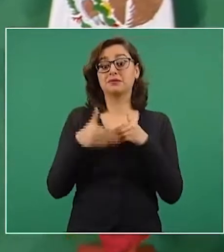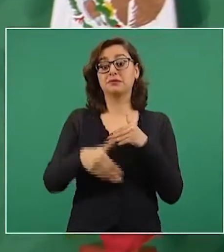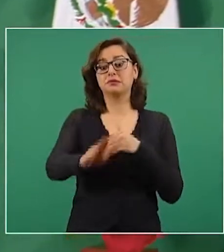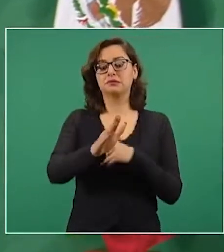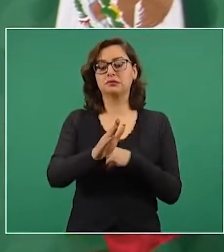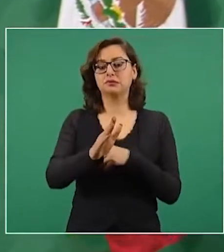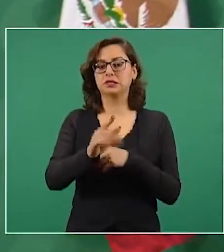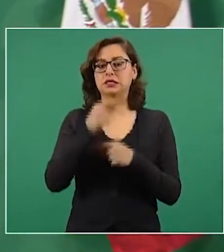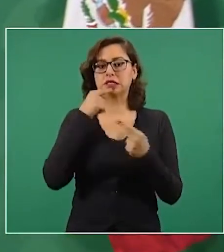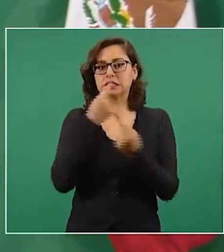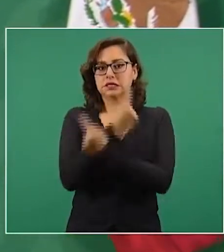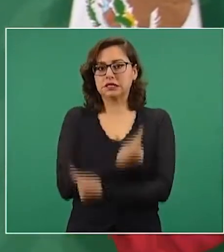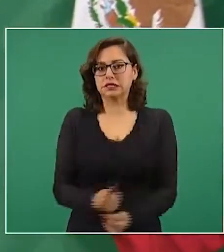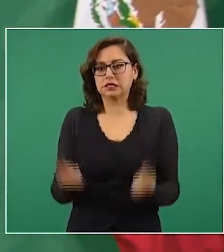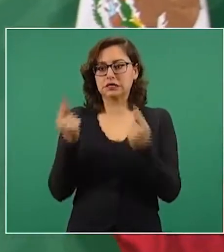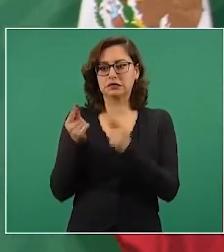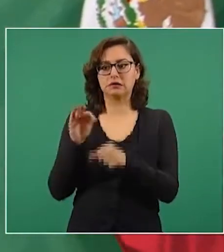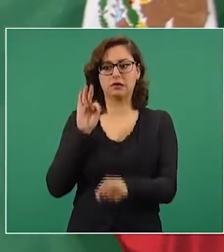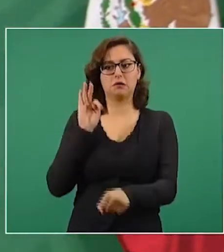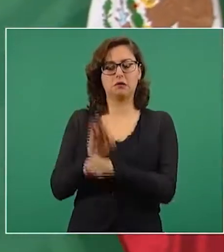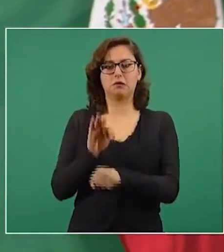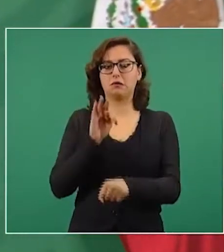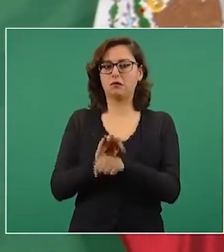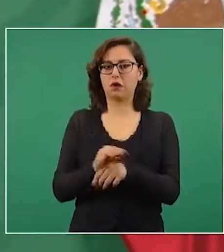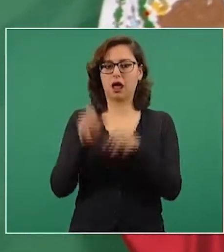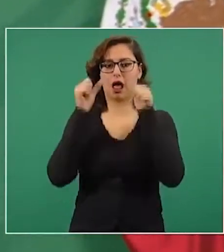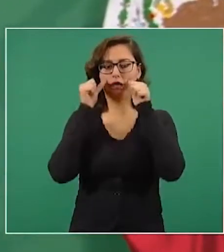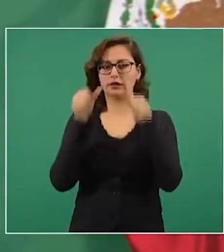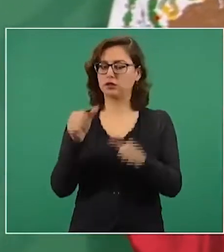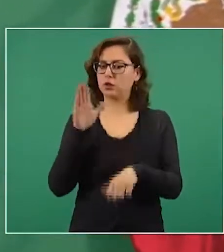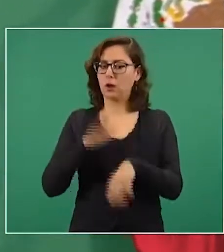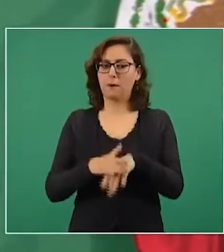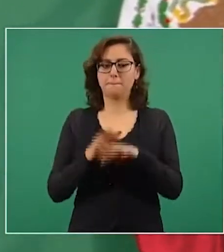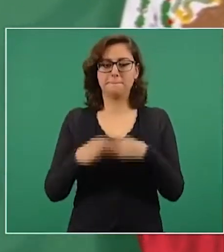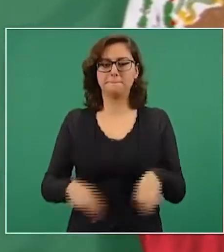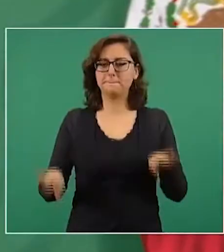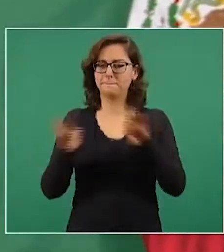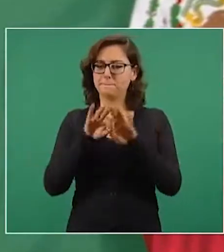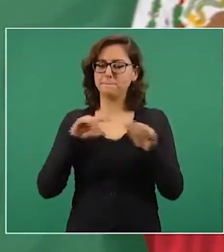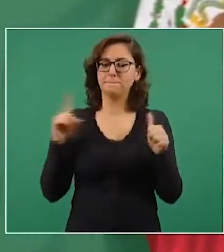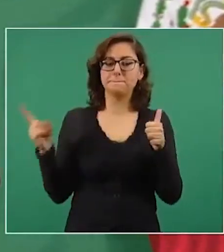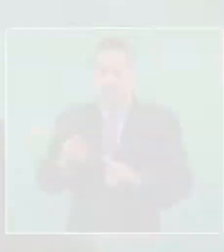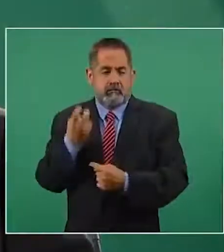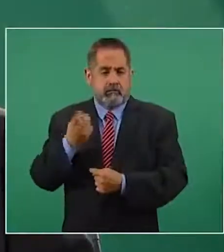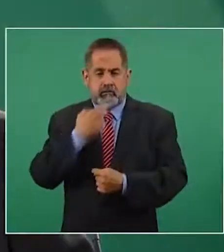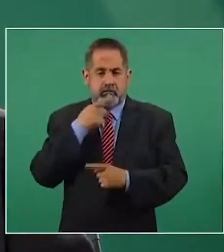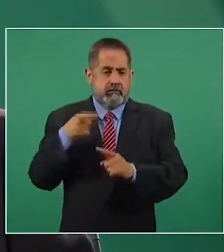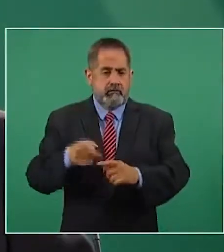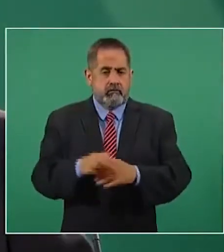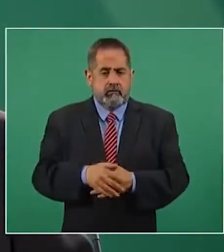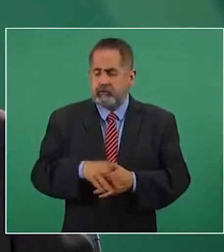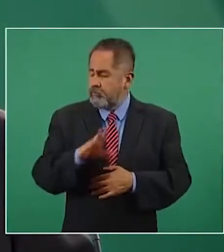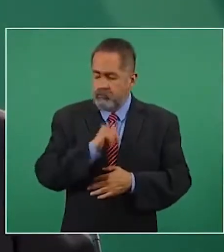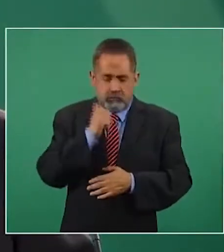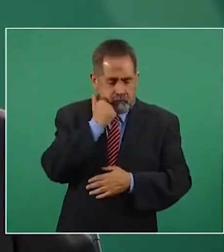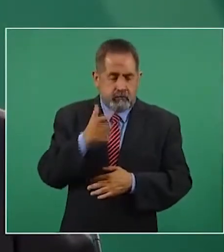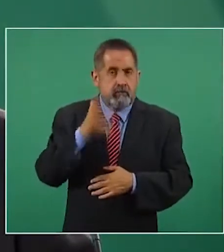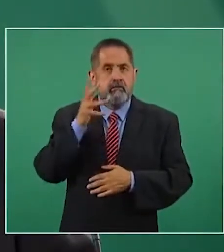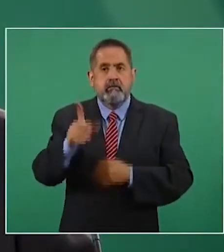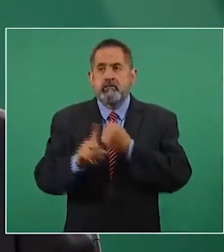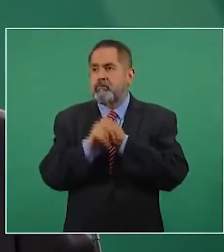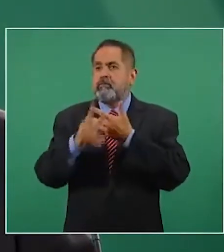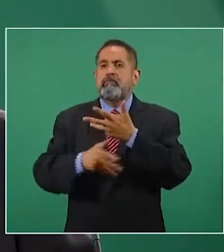porque eso es lo más preocupante. No queremos desgracias,